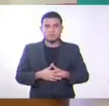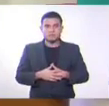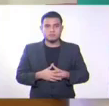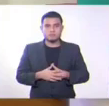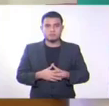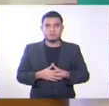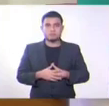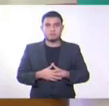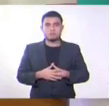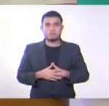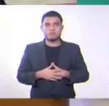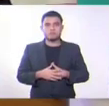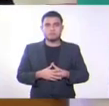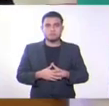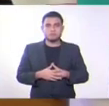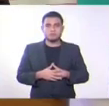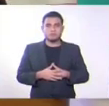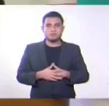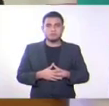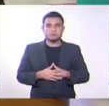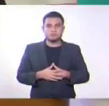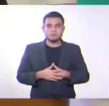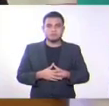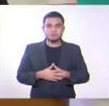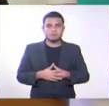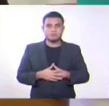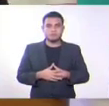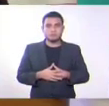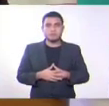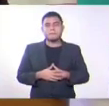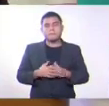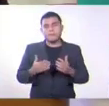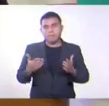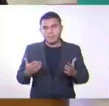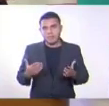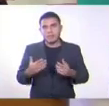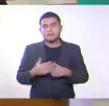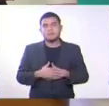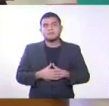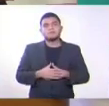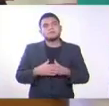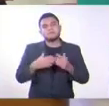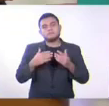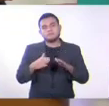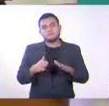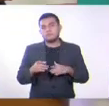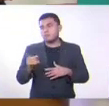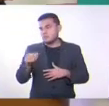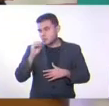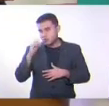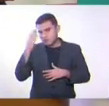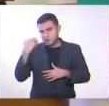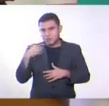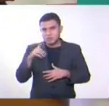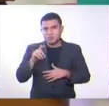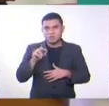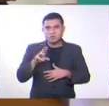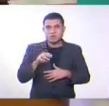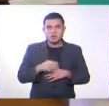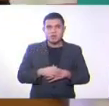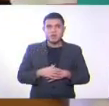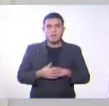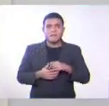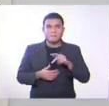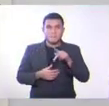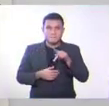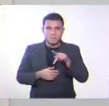eso. Ajá. Muy bien. Vamos a agarrar entonces un caso particular, como dice Doris, colocando el punto P en